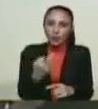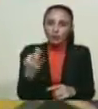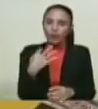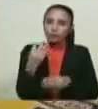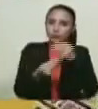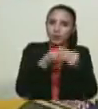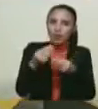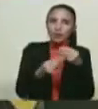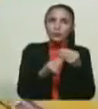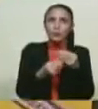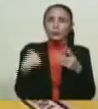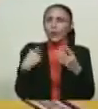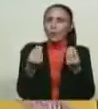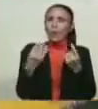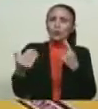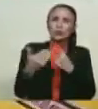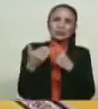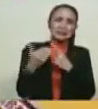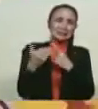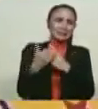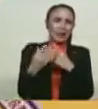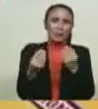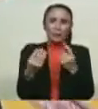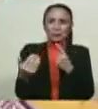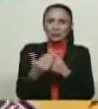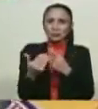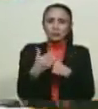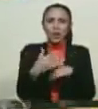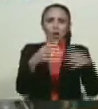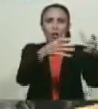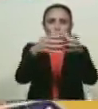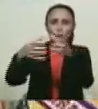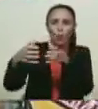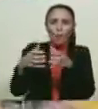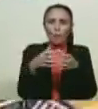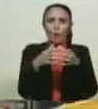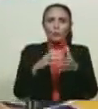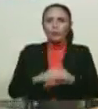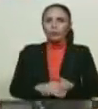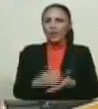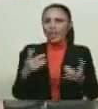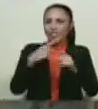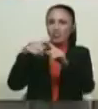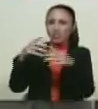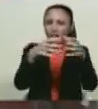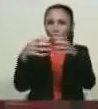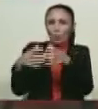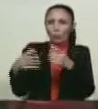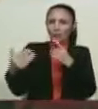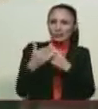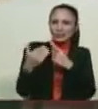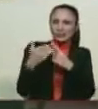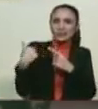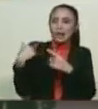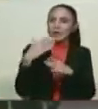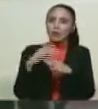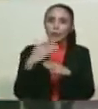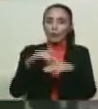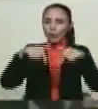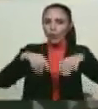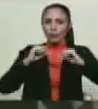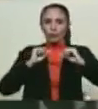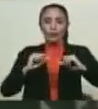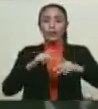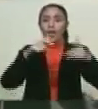de tantas amedrantaciones de los diferentes cuerpos de seguridad, aún seguimos en pie de lucha. Hoy,